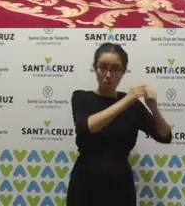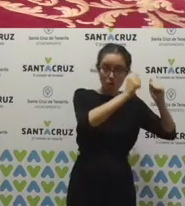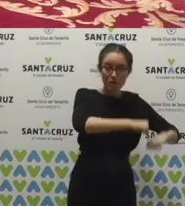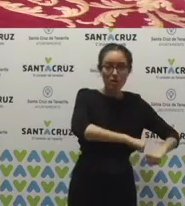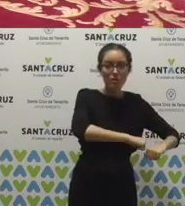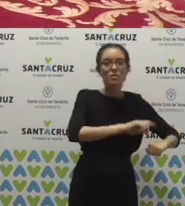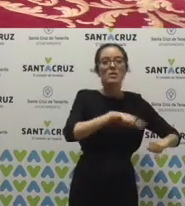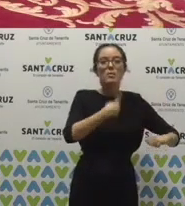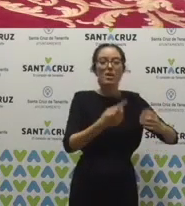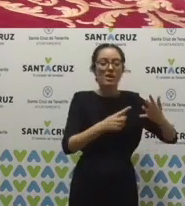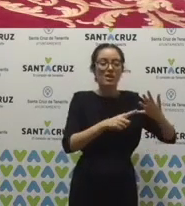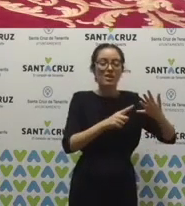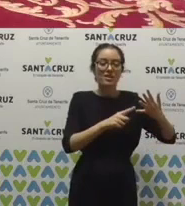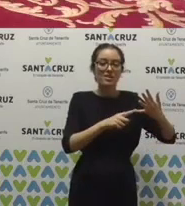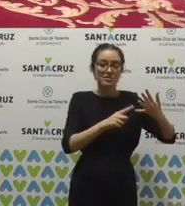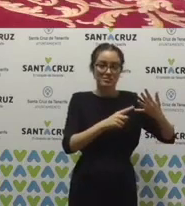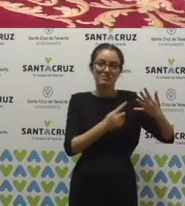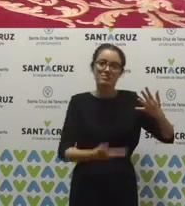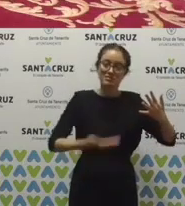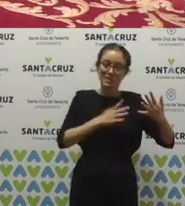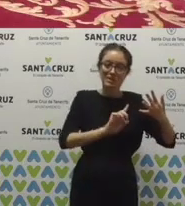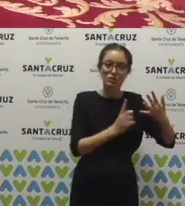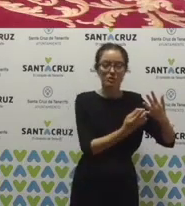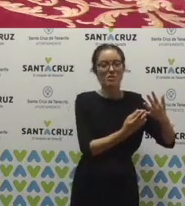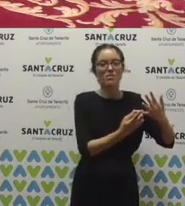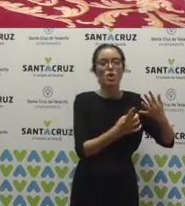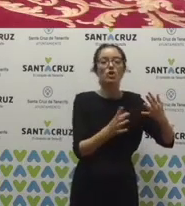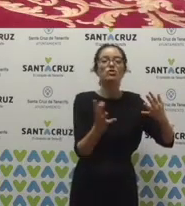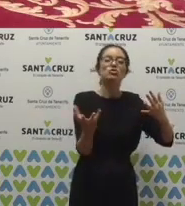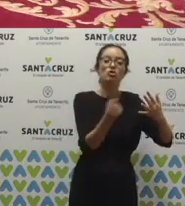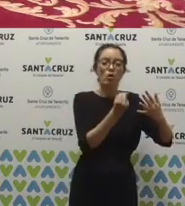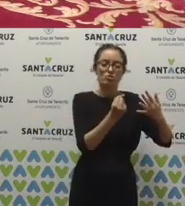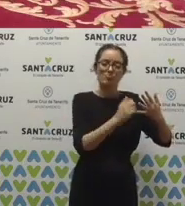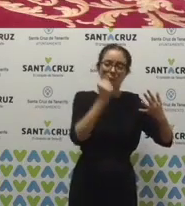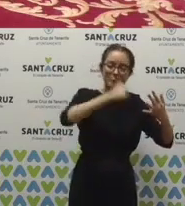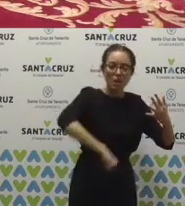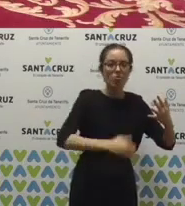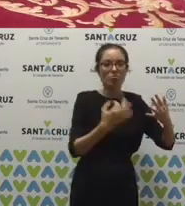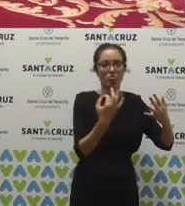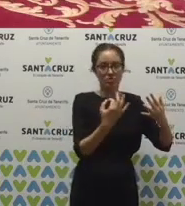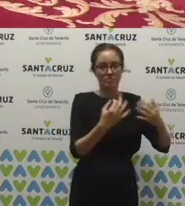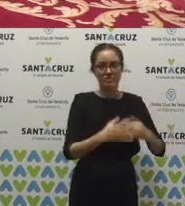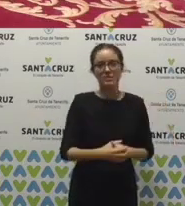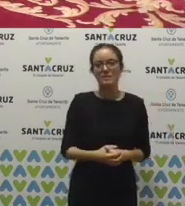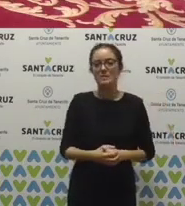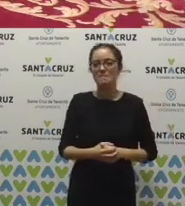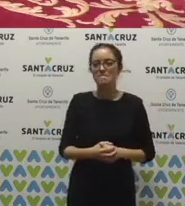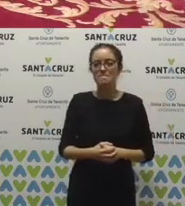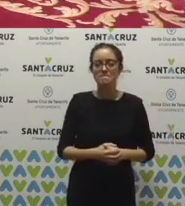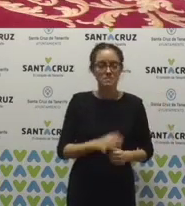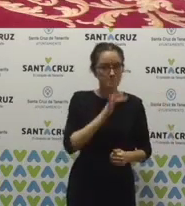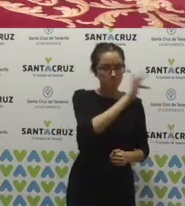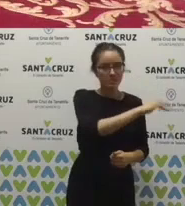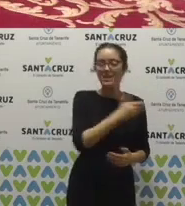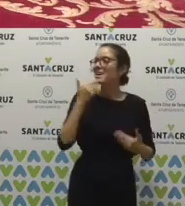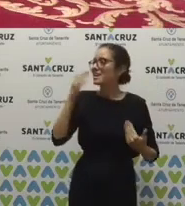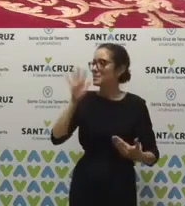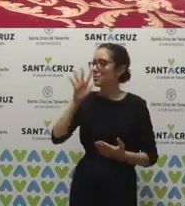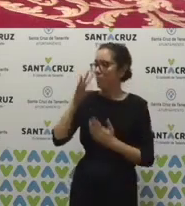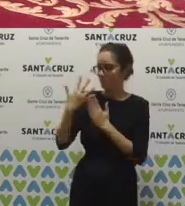transaccional por parte de todos doña dice tiene la palabra muchas gracias por la explicación